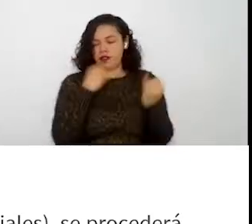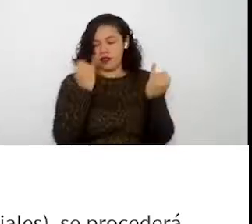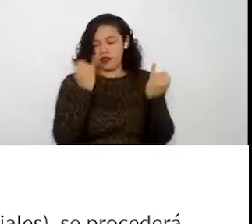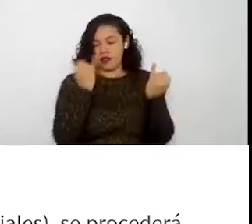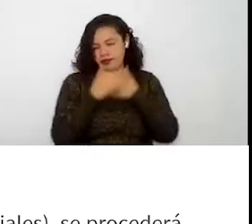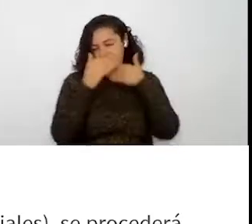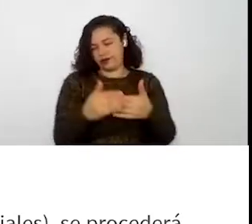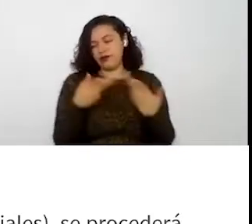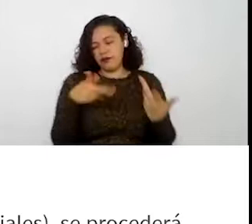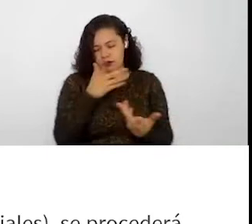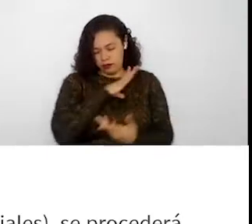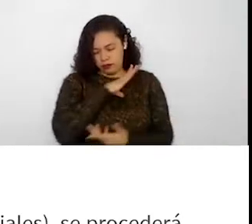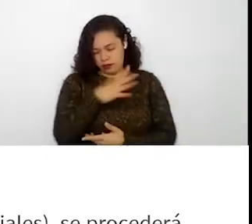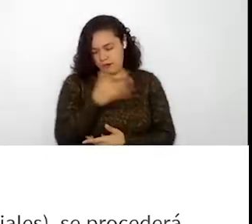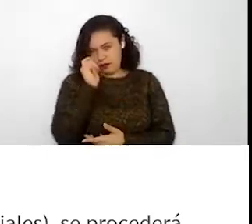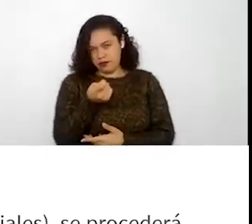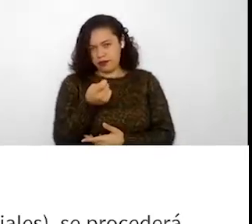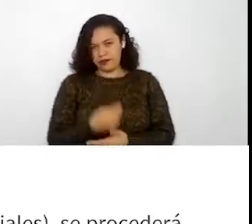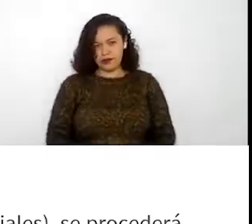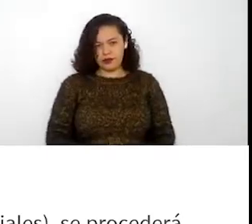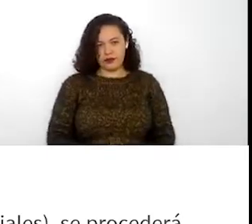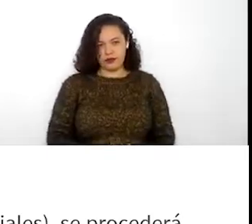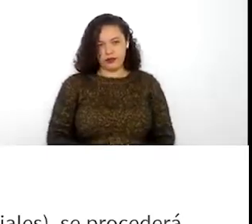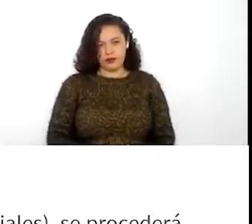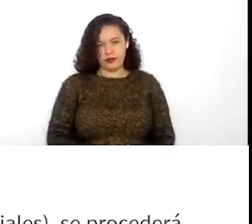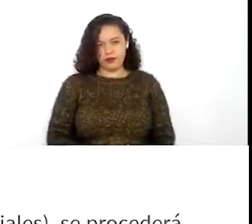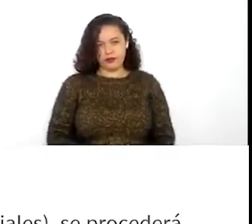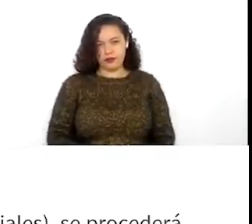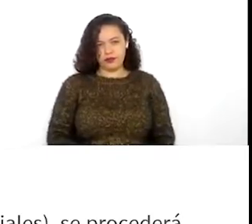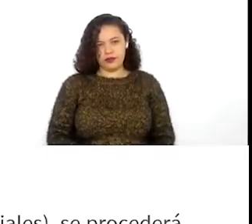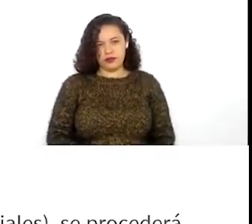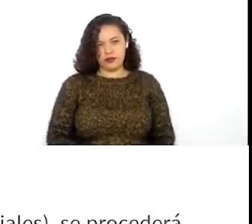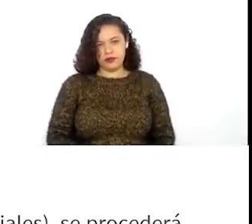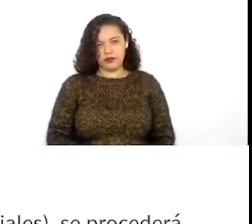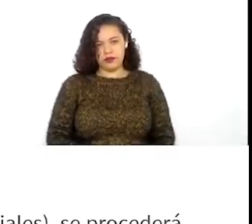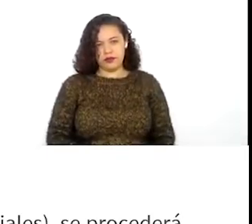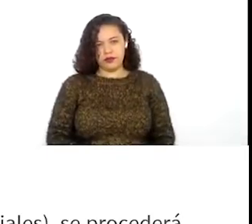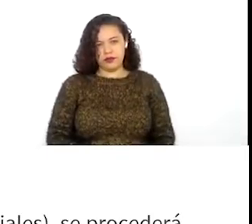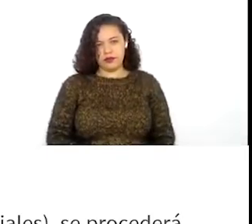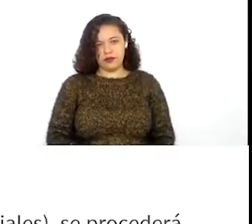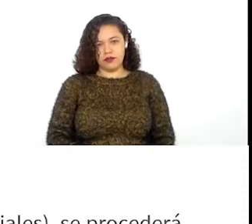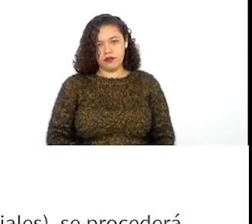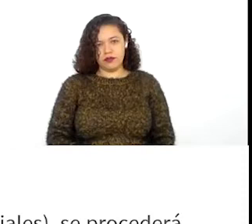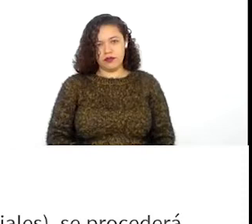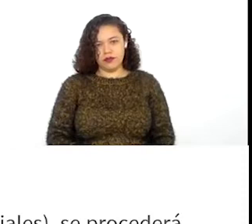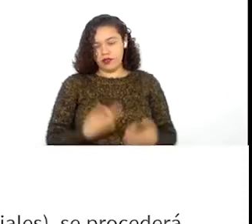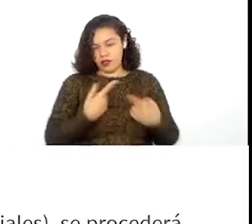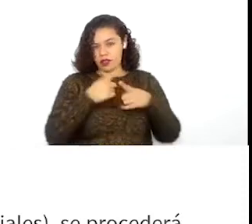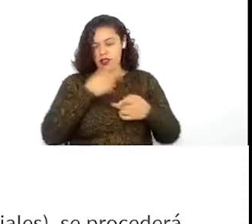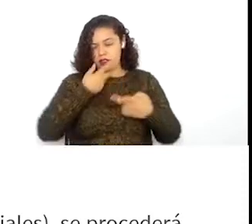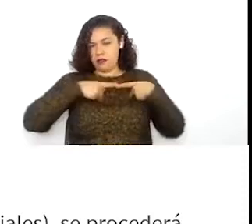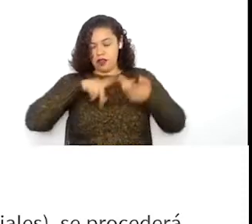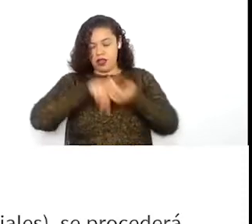general o lo que o lo que quiere decir es que ahora vamos a la diferencia vamos a registrar nuestra